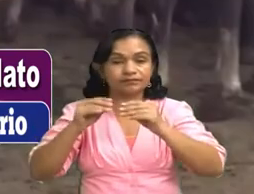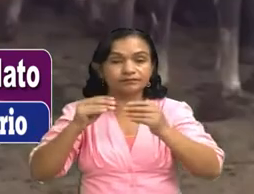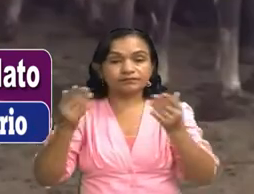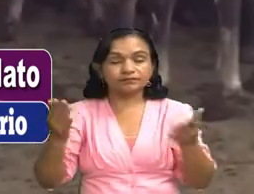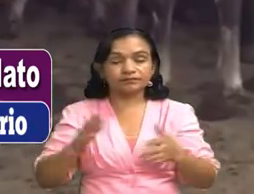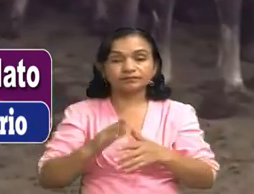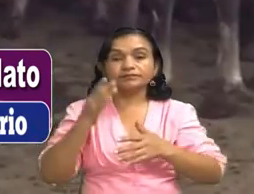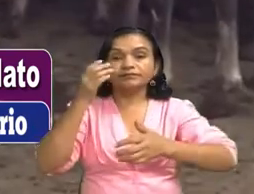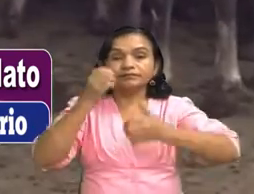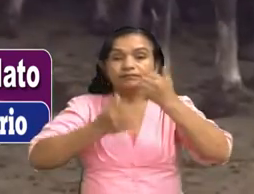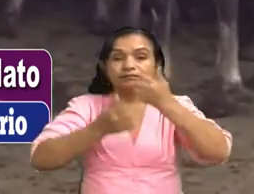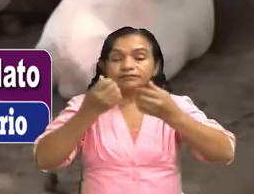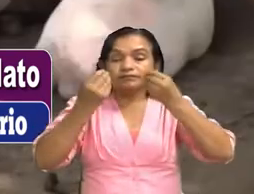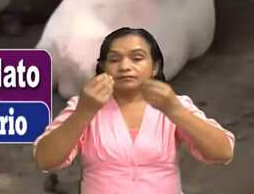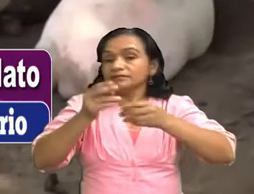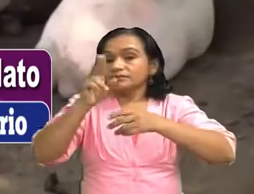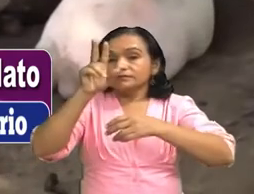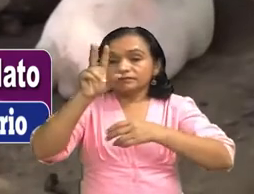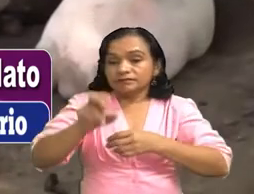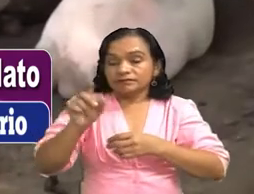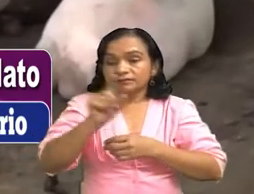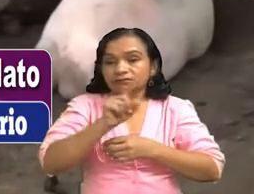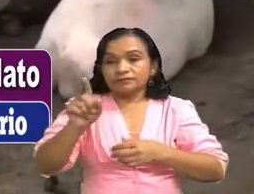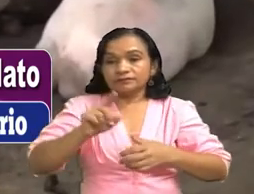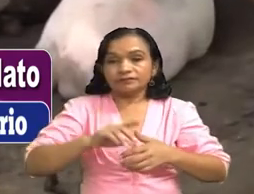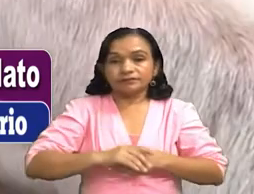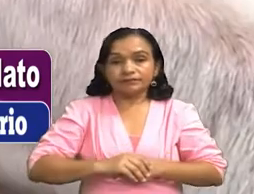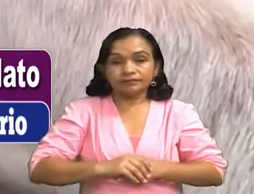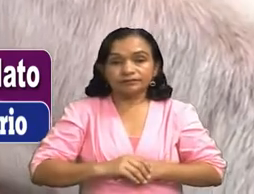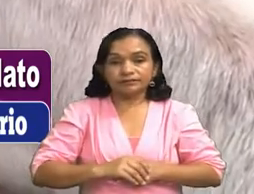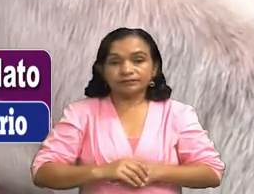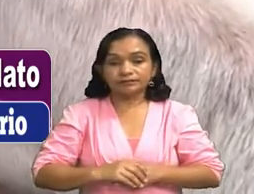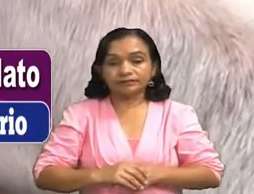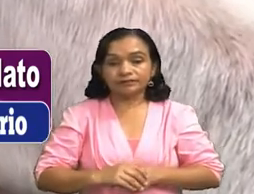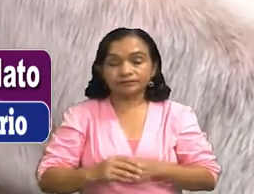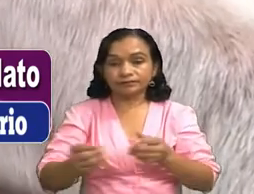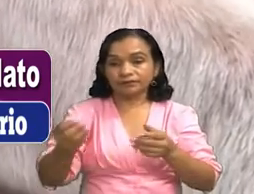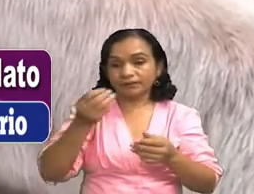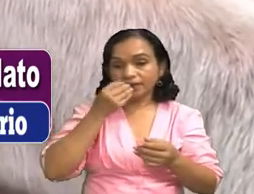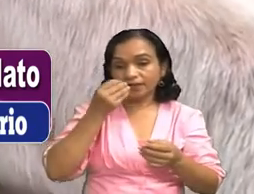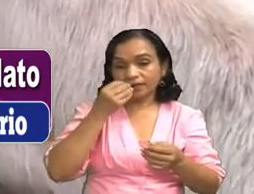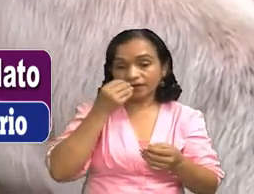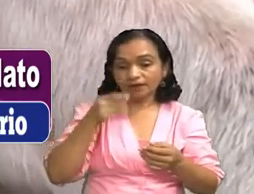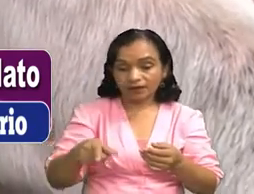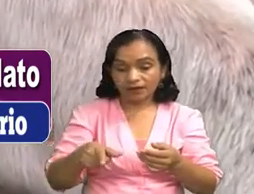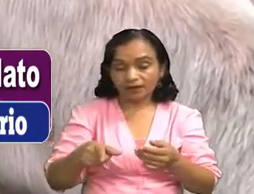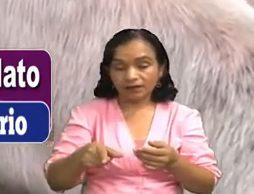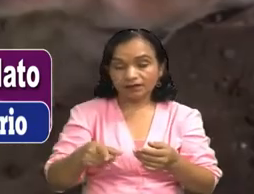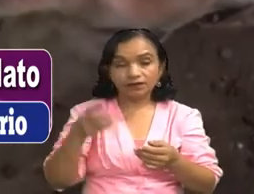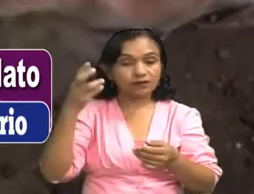demasiados problemas. Entonces, no, eso lo agarramos, lo sacan y exigimos, lo sacan